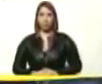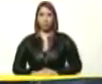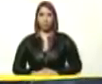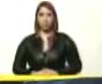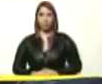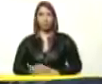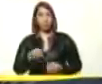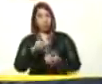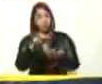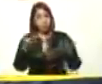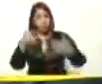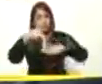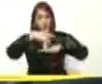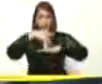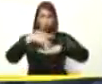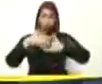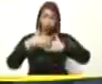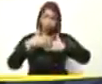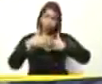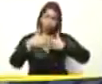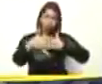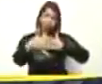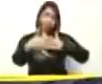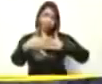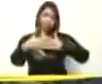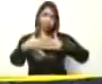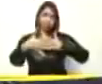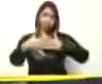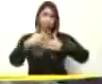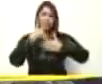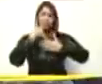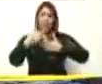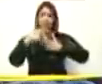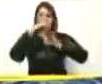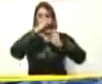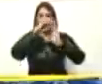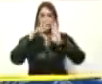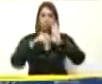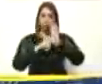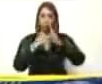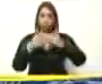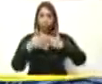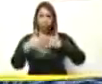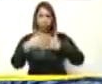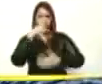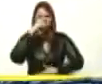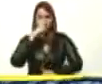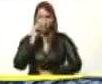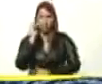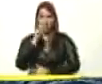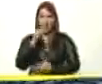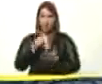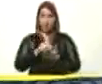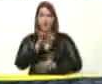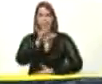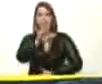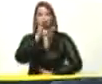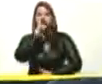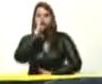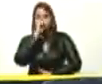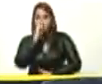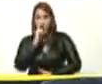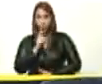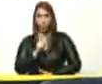a ustedes, les toca un periodo, como manda la constitución, los periodos, la asamblea nacional, son de 5 años,